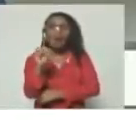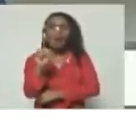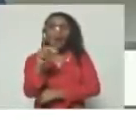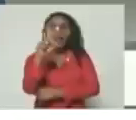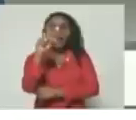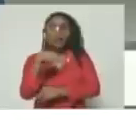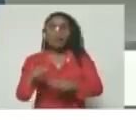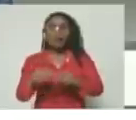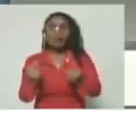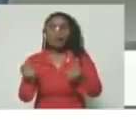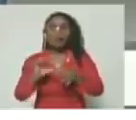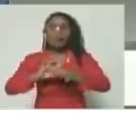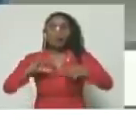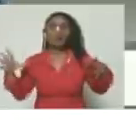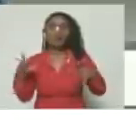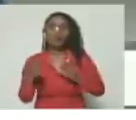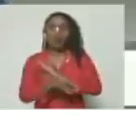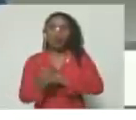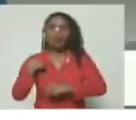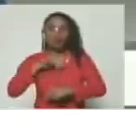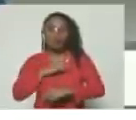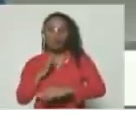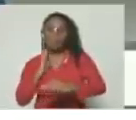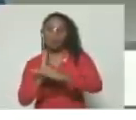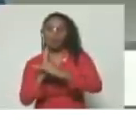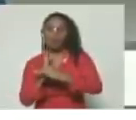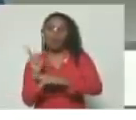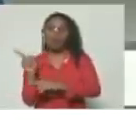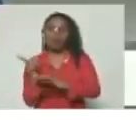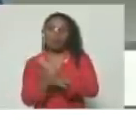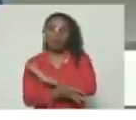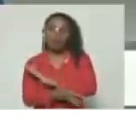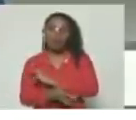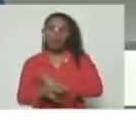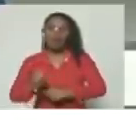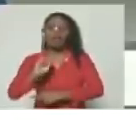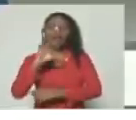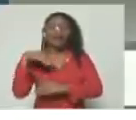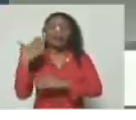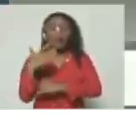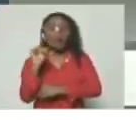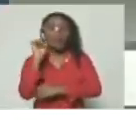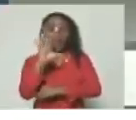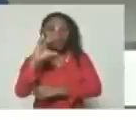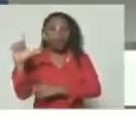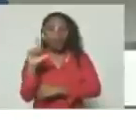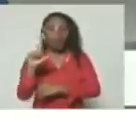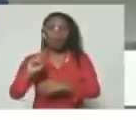disolvimos y neutralizamos. Y luego iba el 5 de julio en pleno